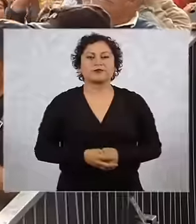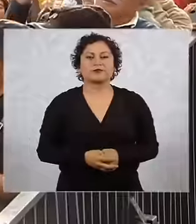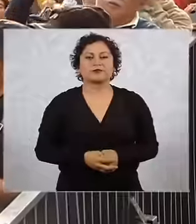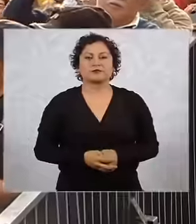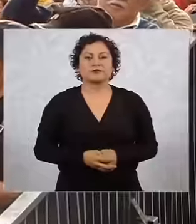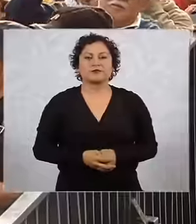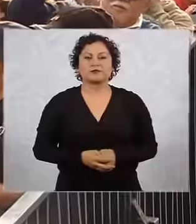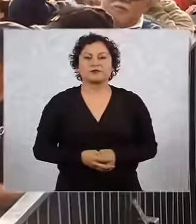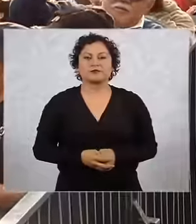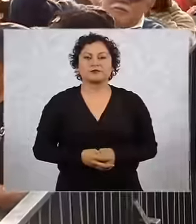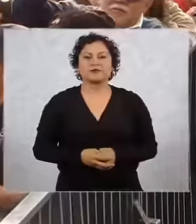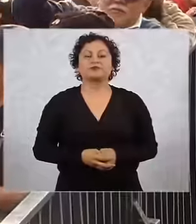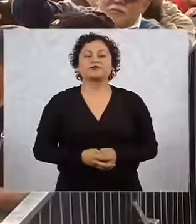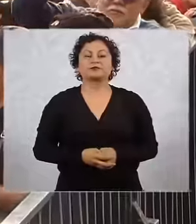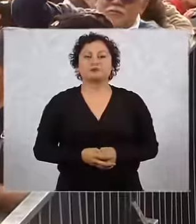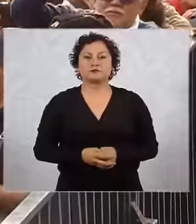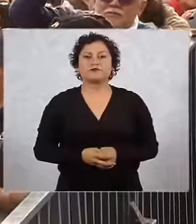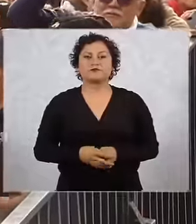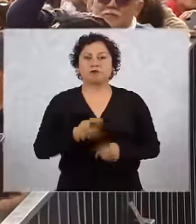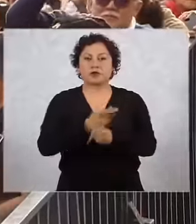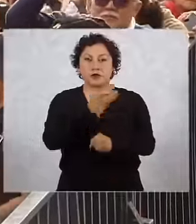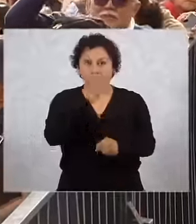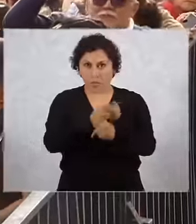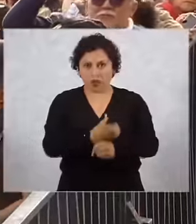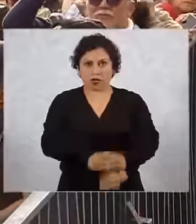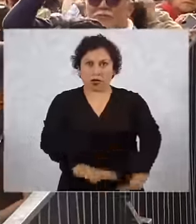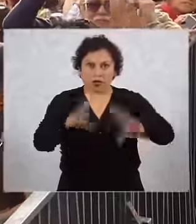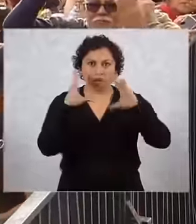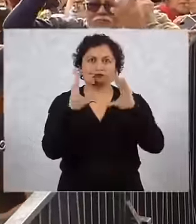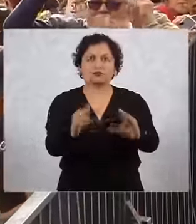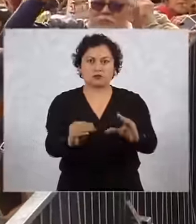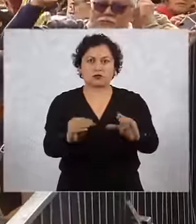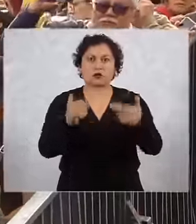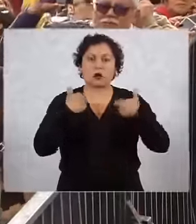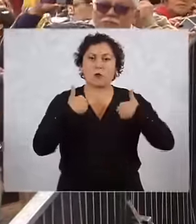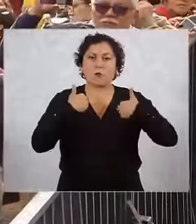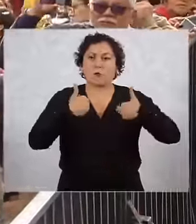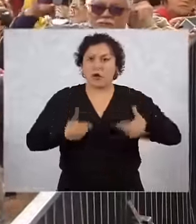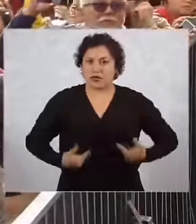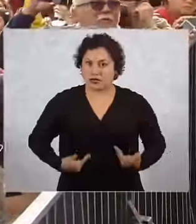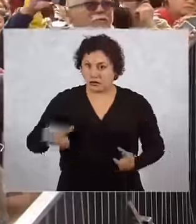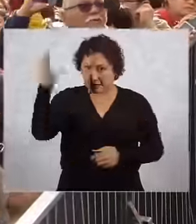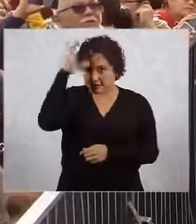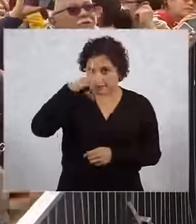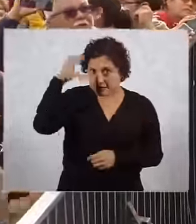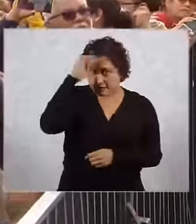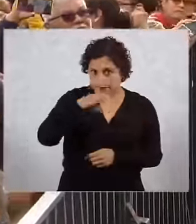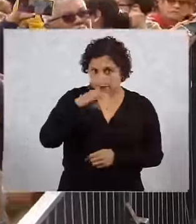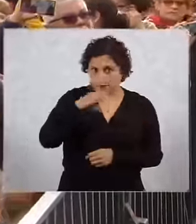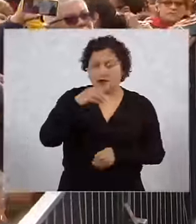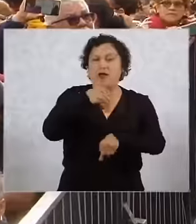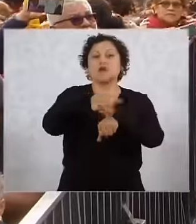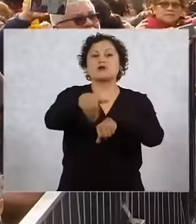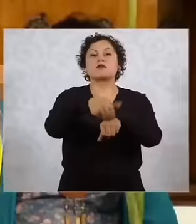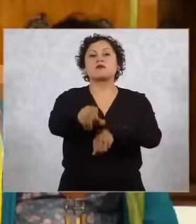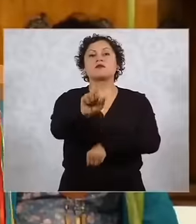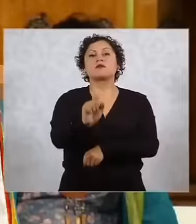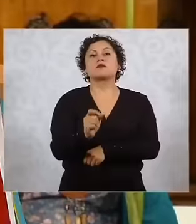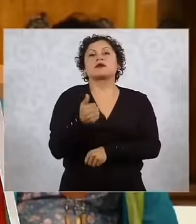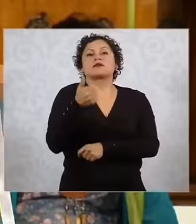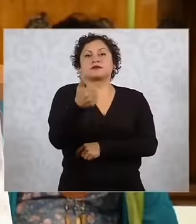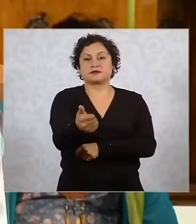República educadora, humanista y científica. 26. Continuará el modelo